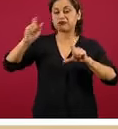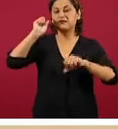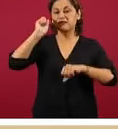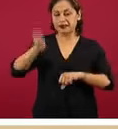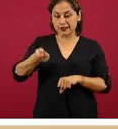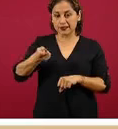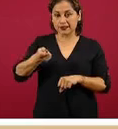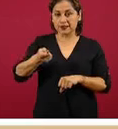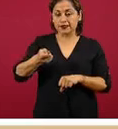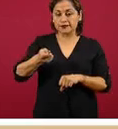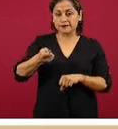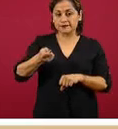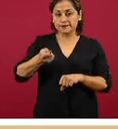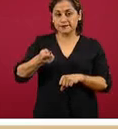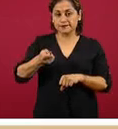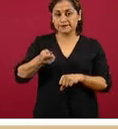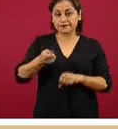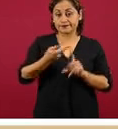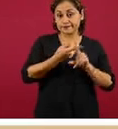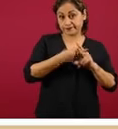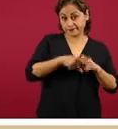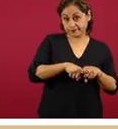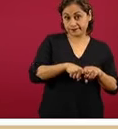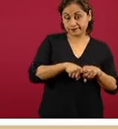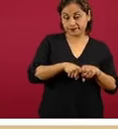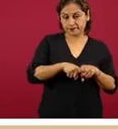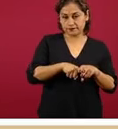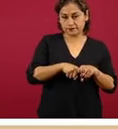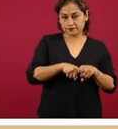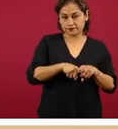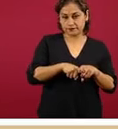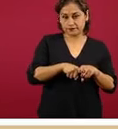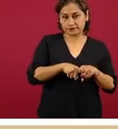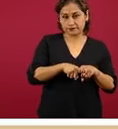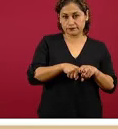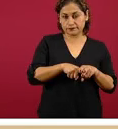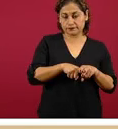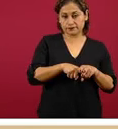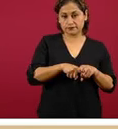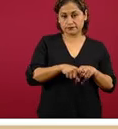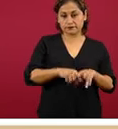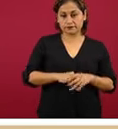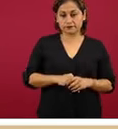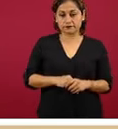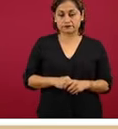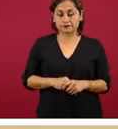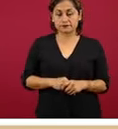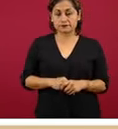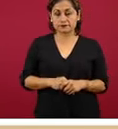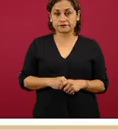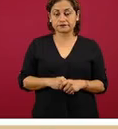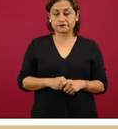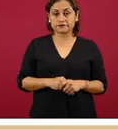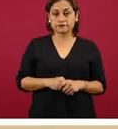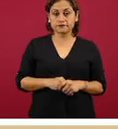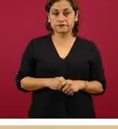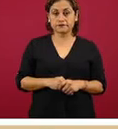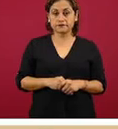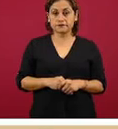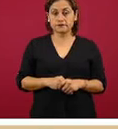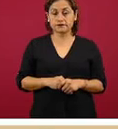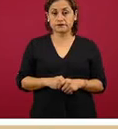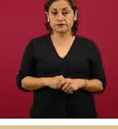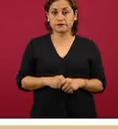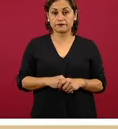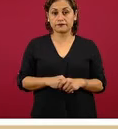epidémica en el sentido de que va desde el día, en este caso va más o menos desde el,